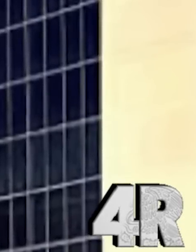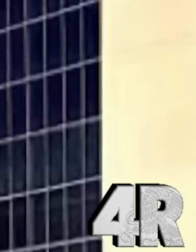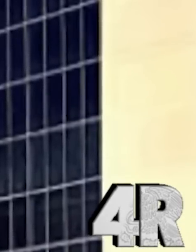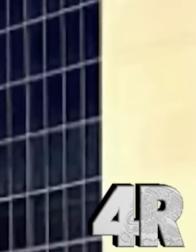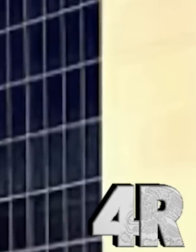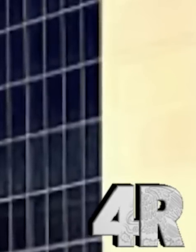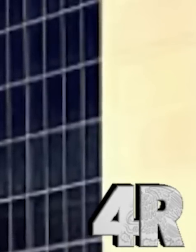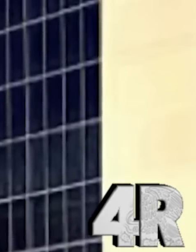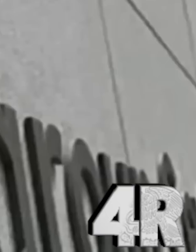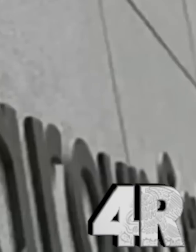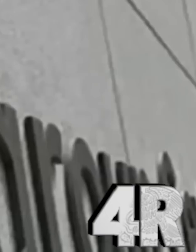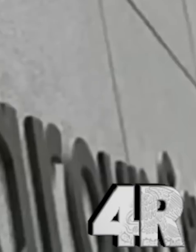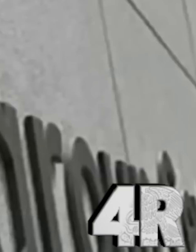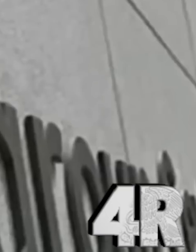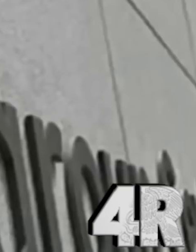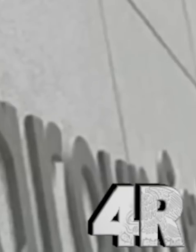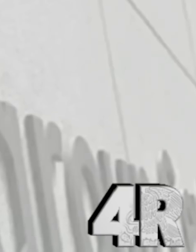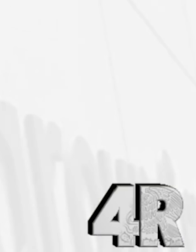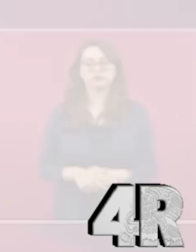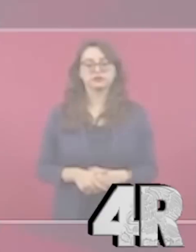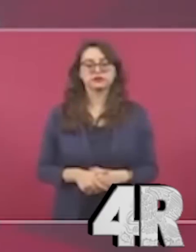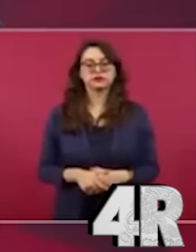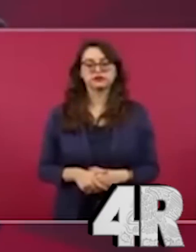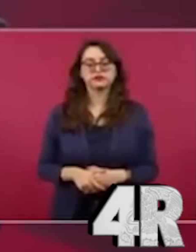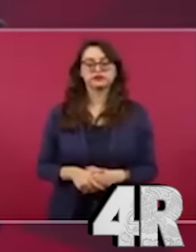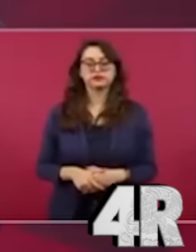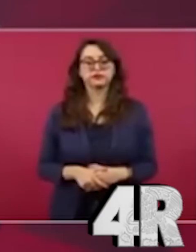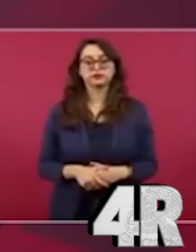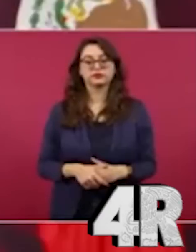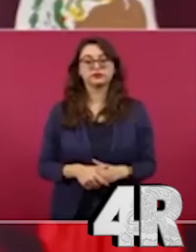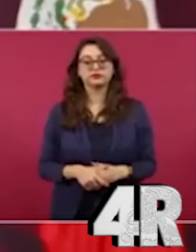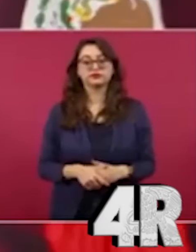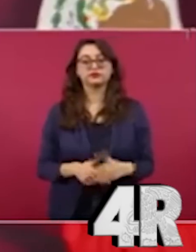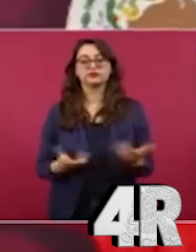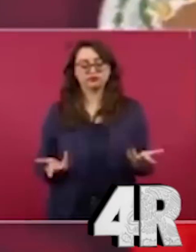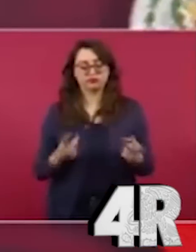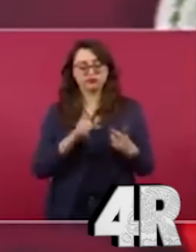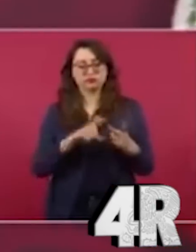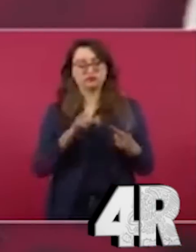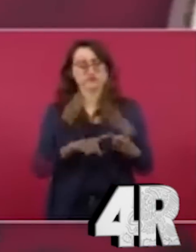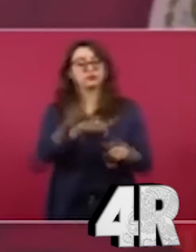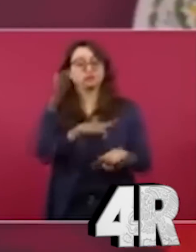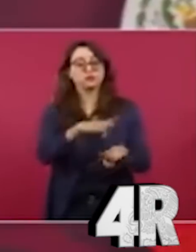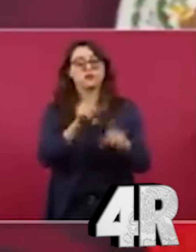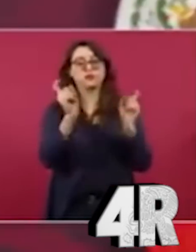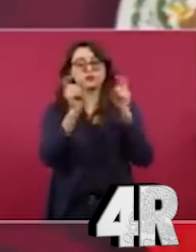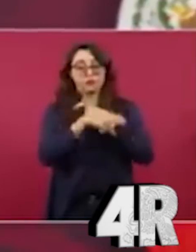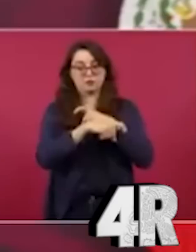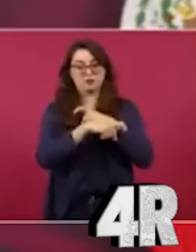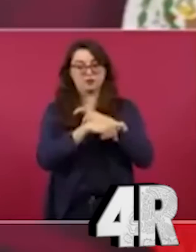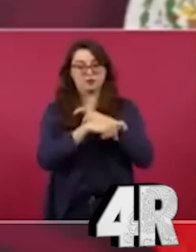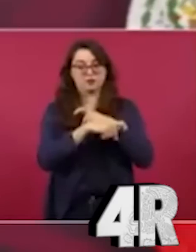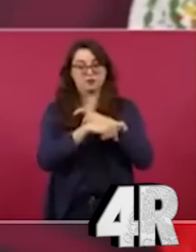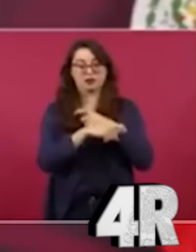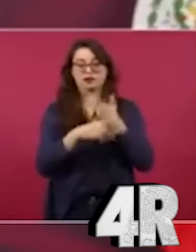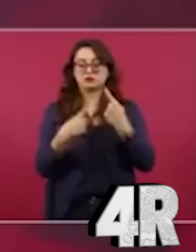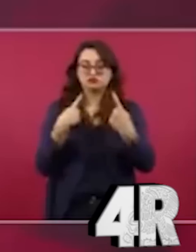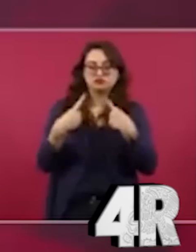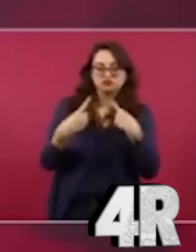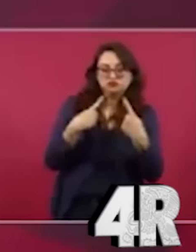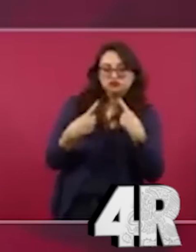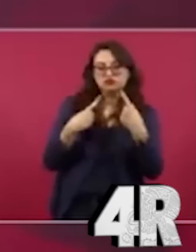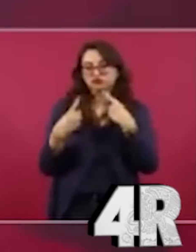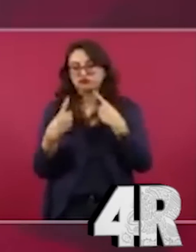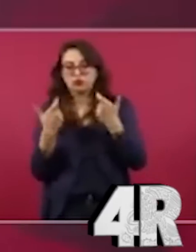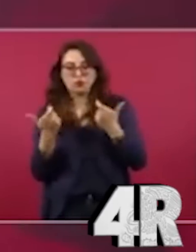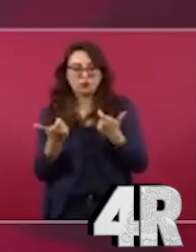a todos los mexicanos. Nos informaron ayer de Citi que se suspendieron